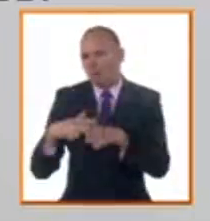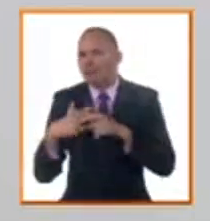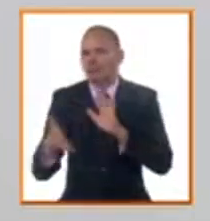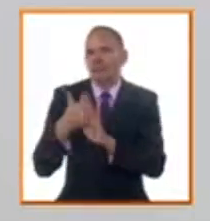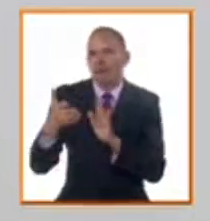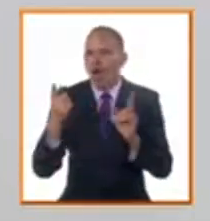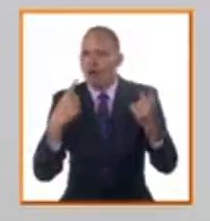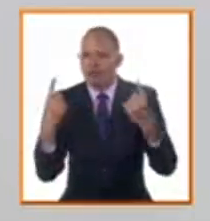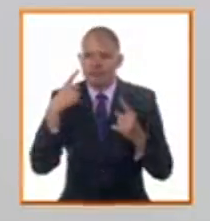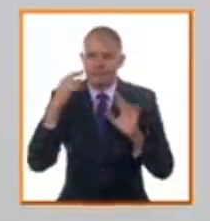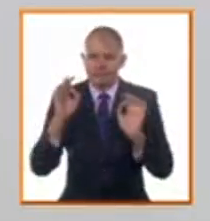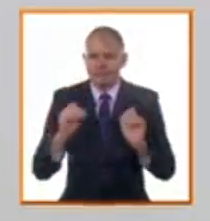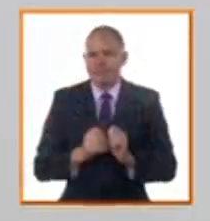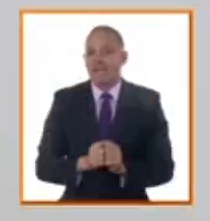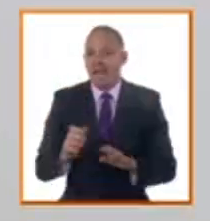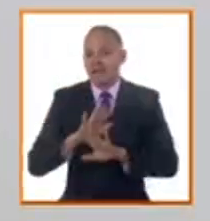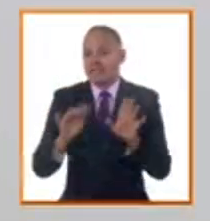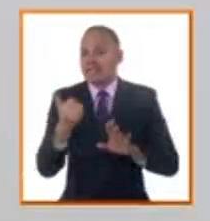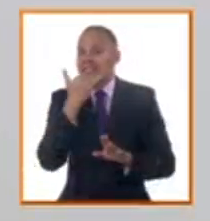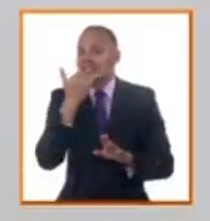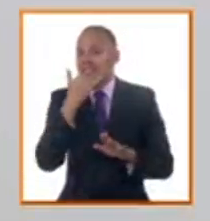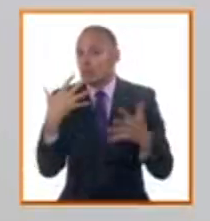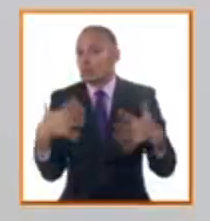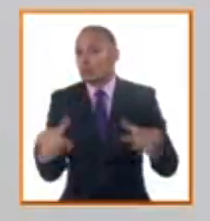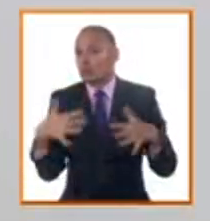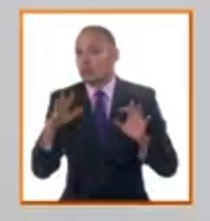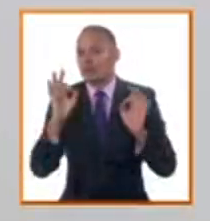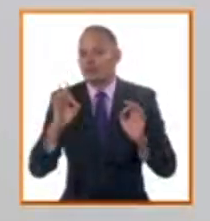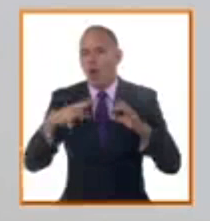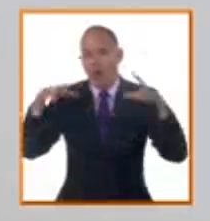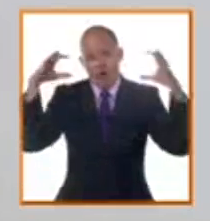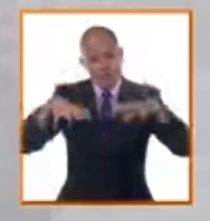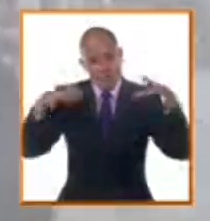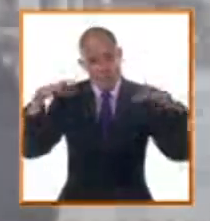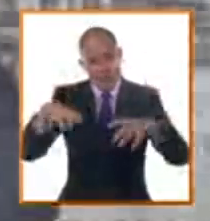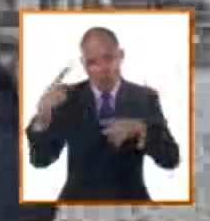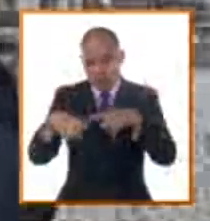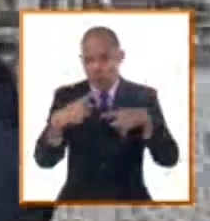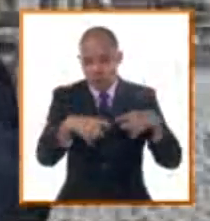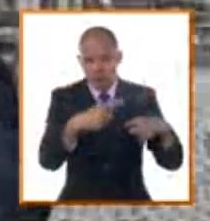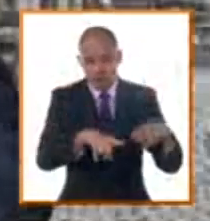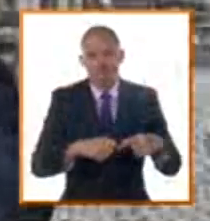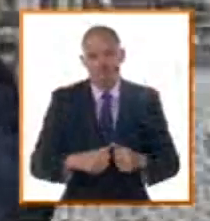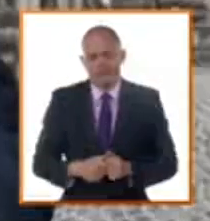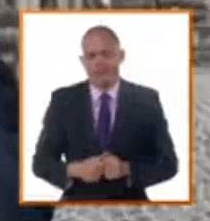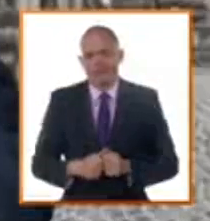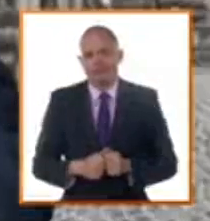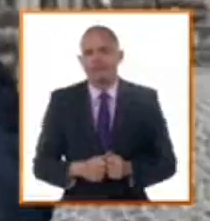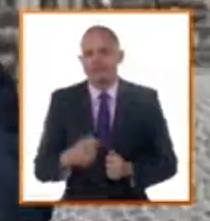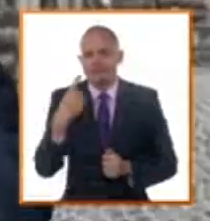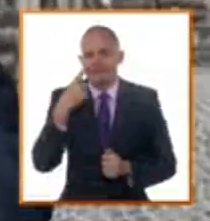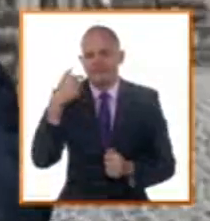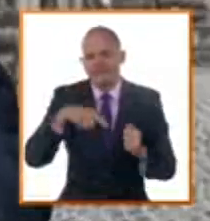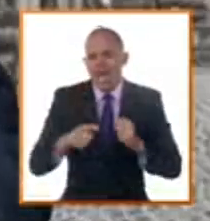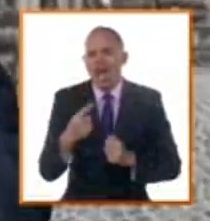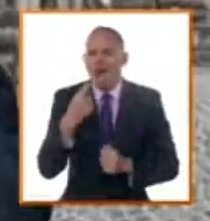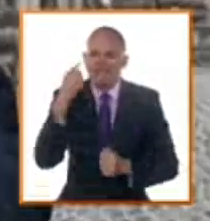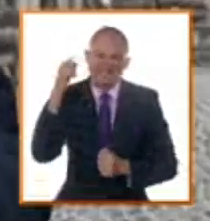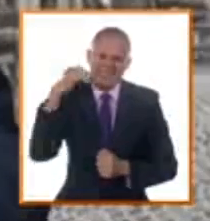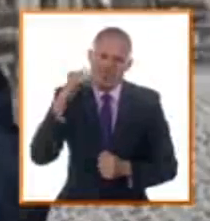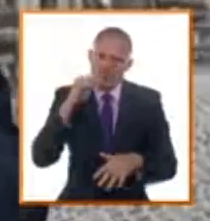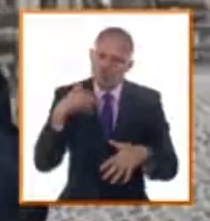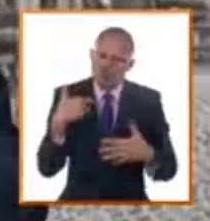ha dejado las intensas lluvias y las inundaciones que afectó a esta centro-oriental provincia como al resto del país. Precisamente para hablar de cómo los